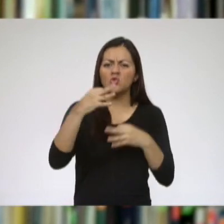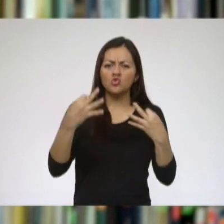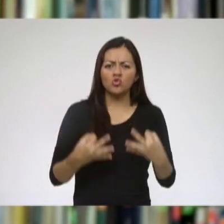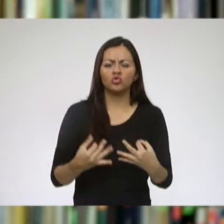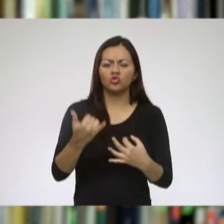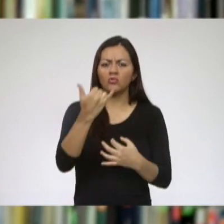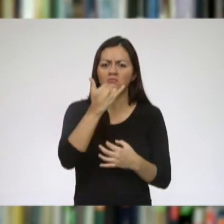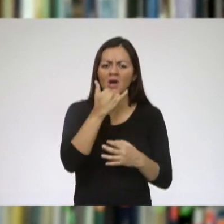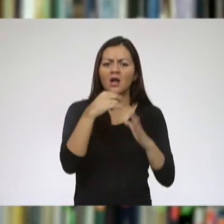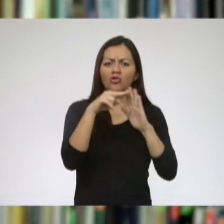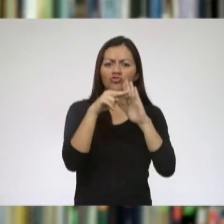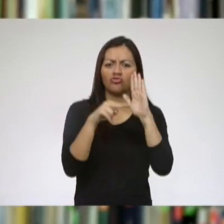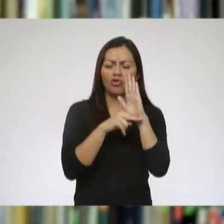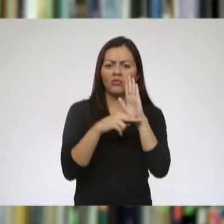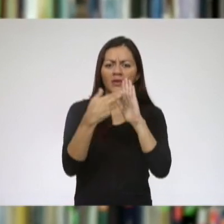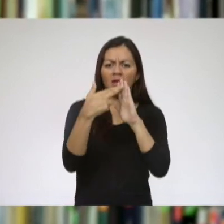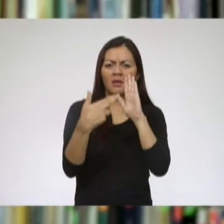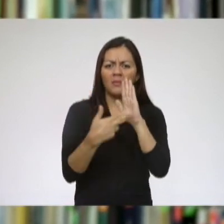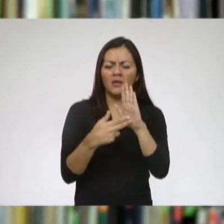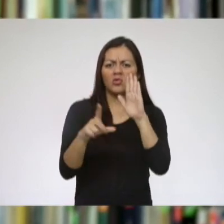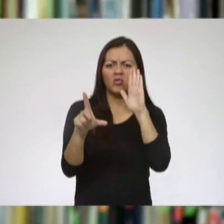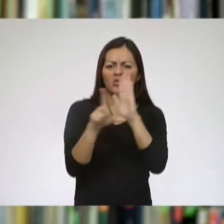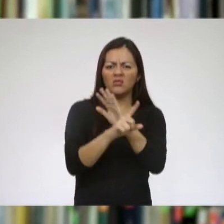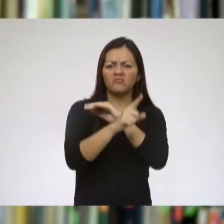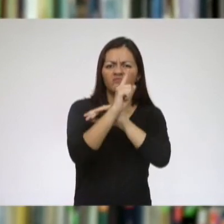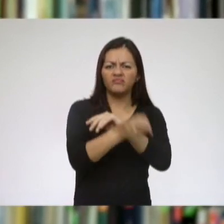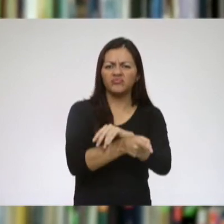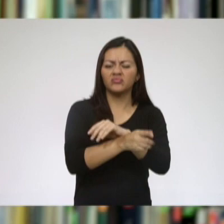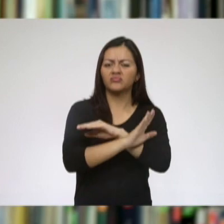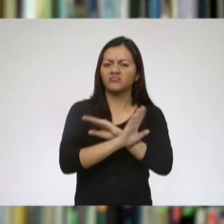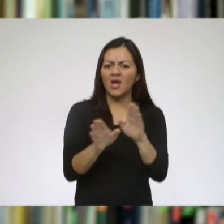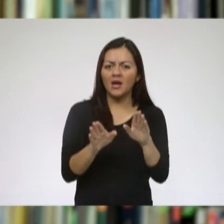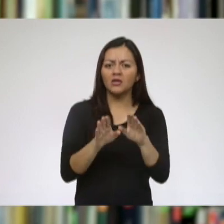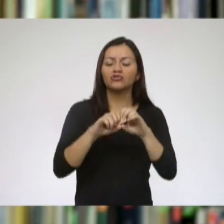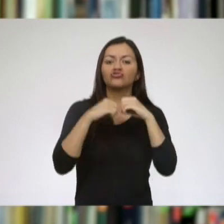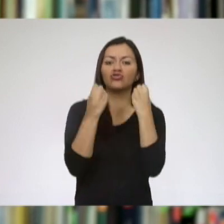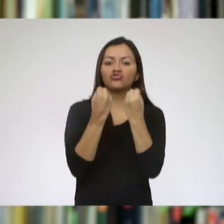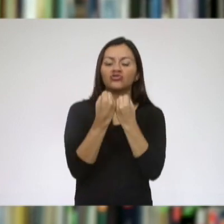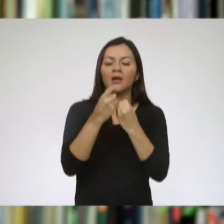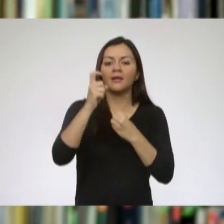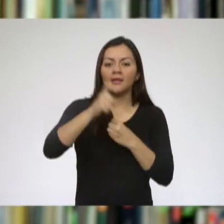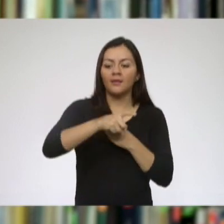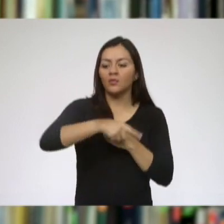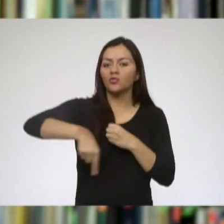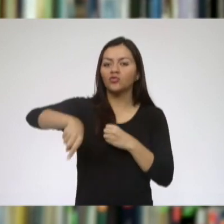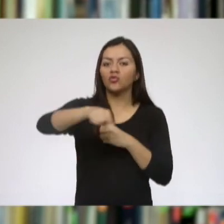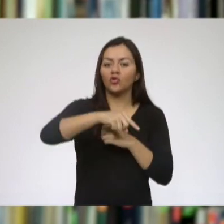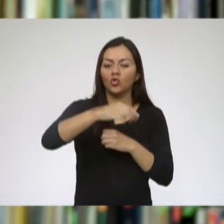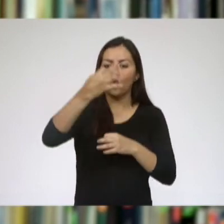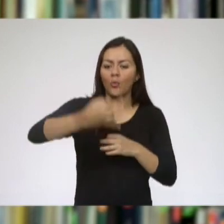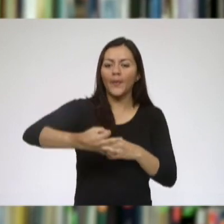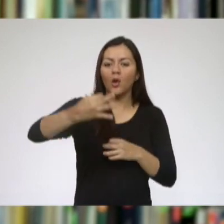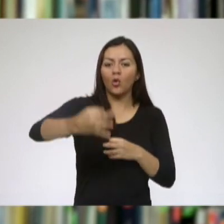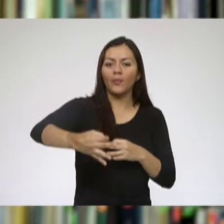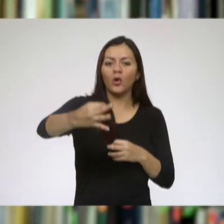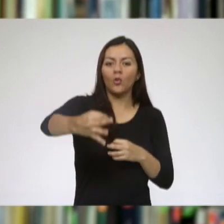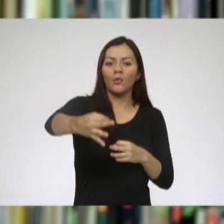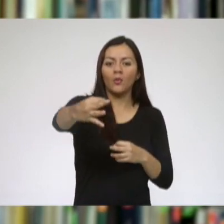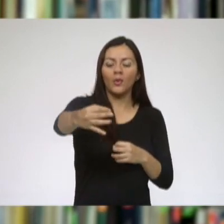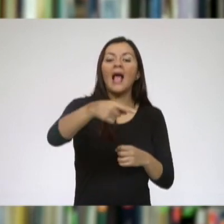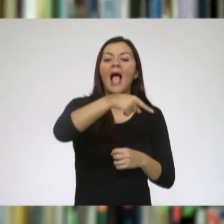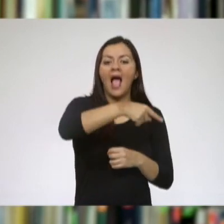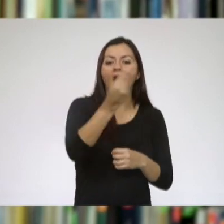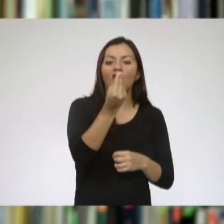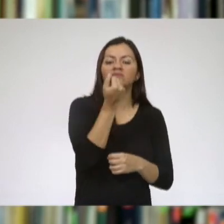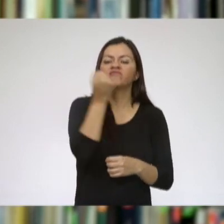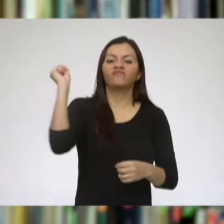estas normas, de estas reglas preestablecidas en el contrato social que todos hemos acordado. Y cuando